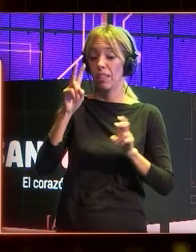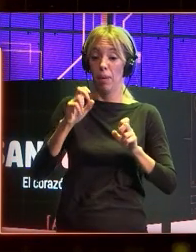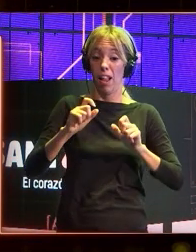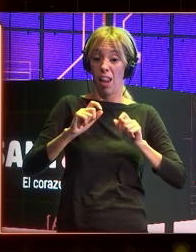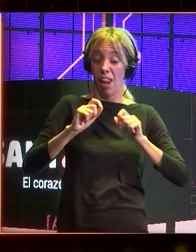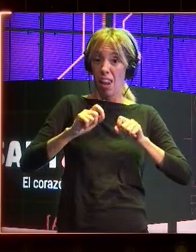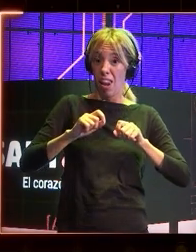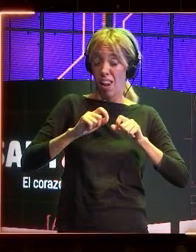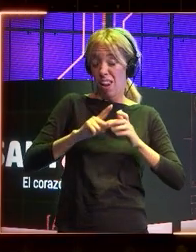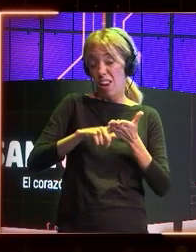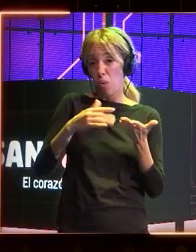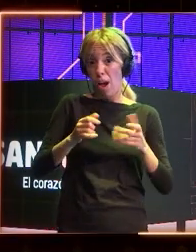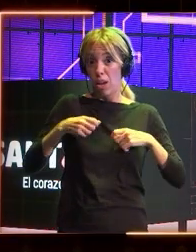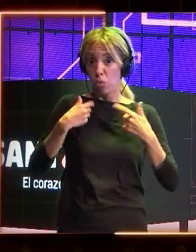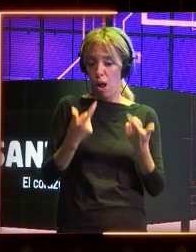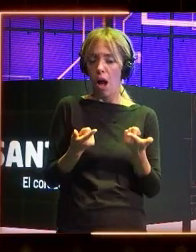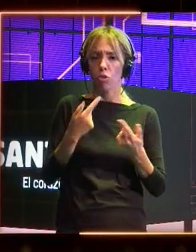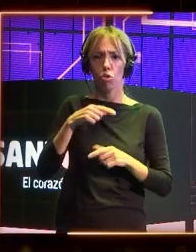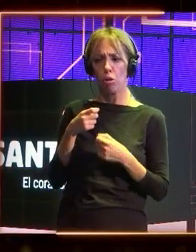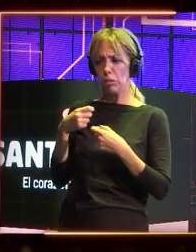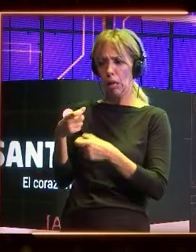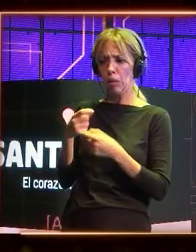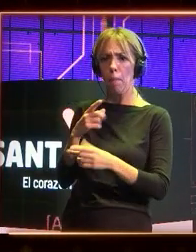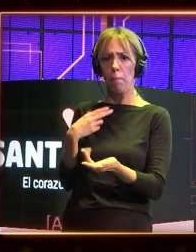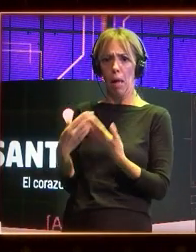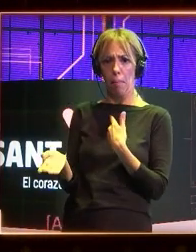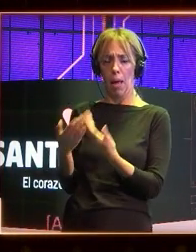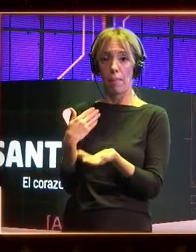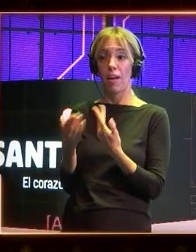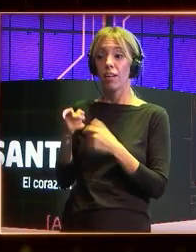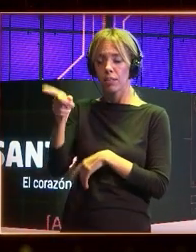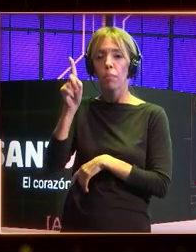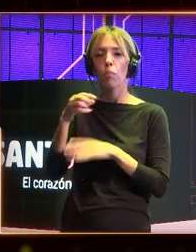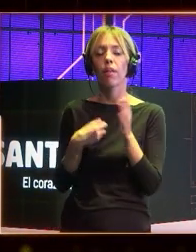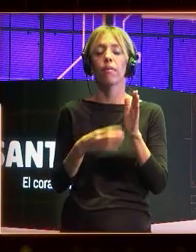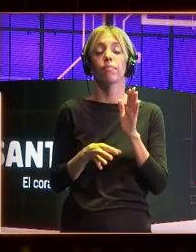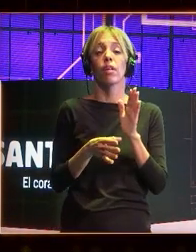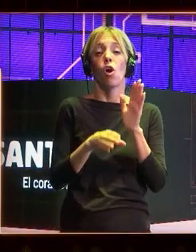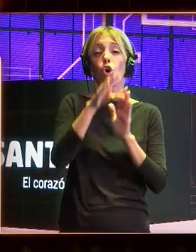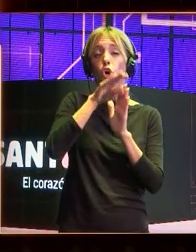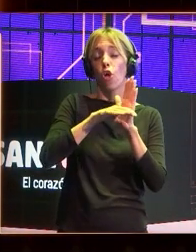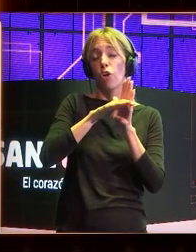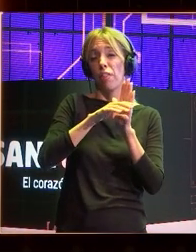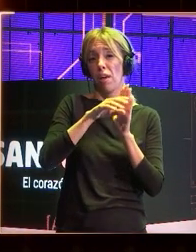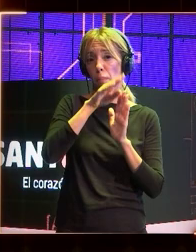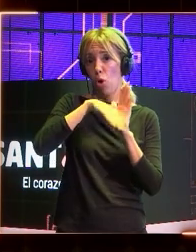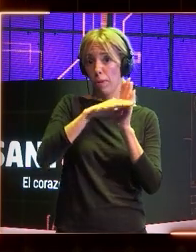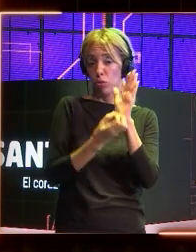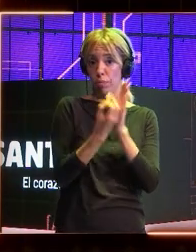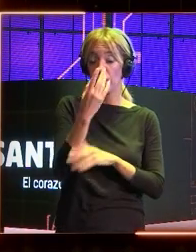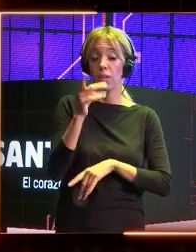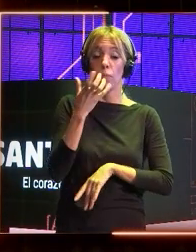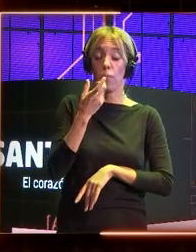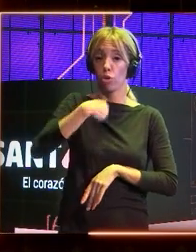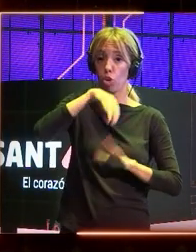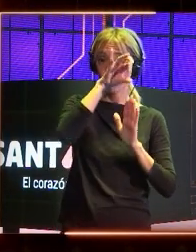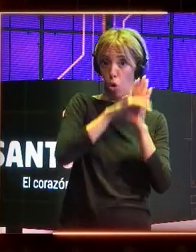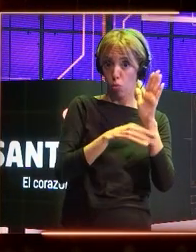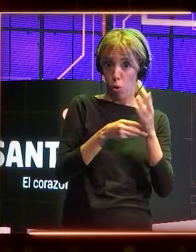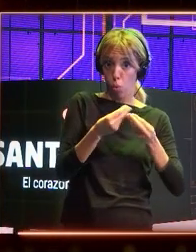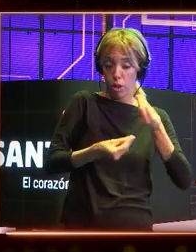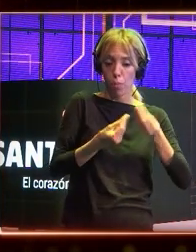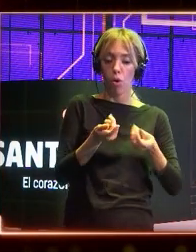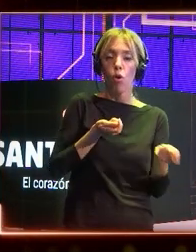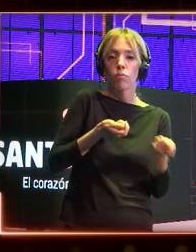natural nosotros podemos hablar con chat gpt y chat gpt puede generar código de programación y mucho del Software que nosotros utilizamos se puede